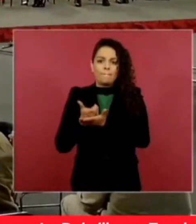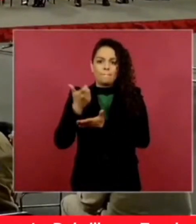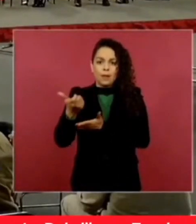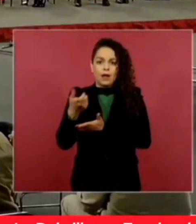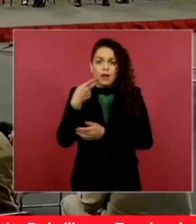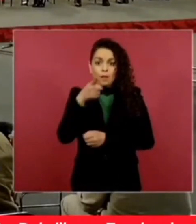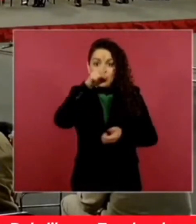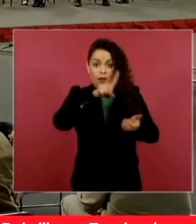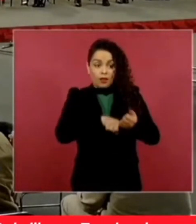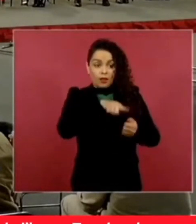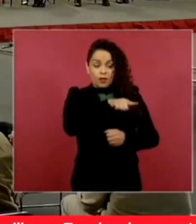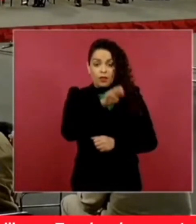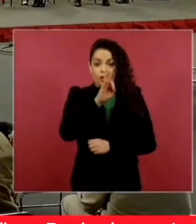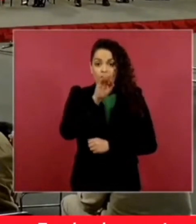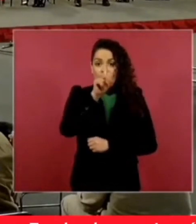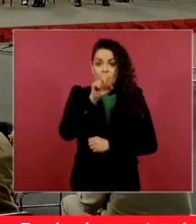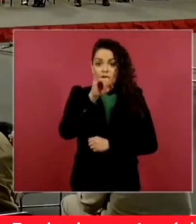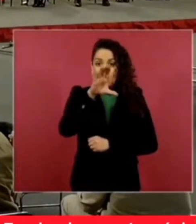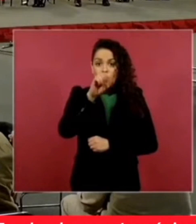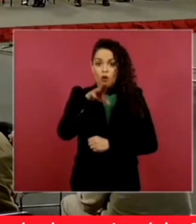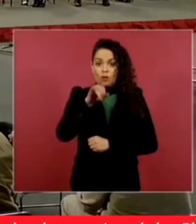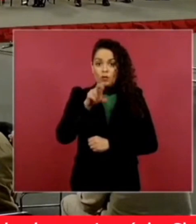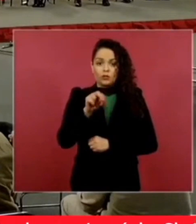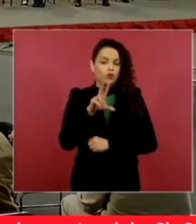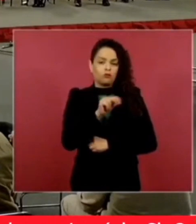este comité. La siguiente, por favor.